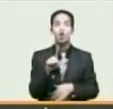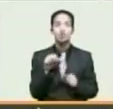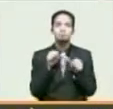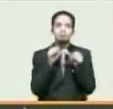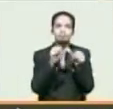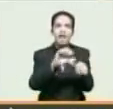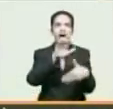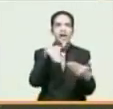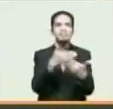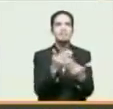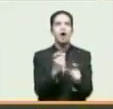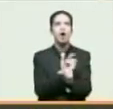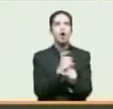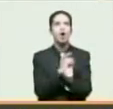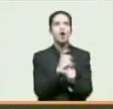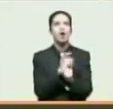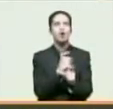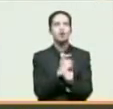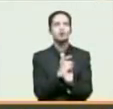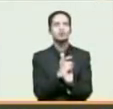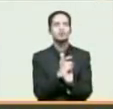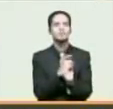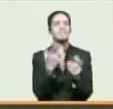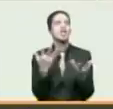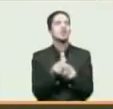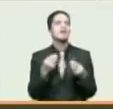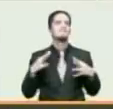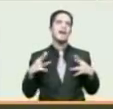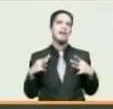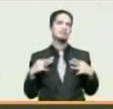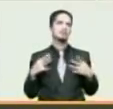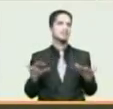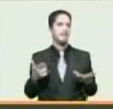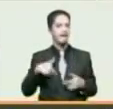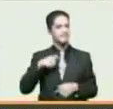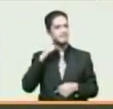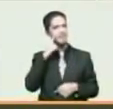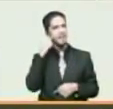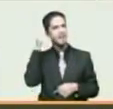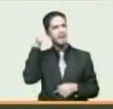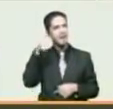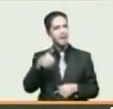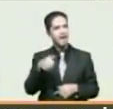agosto con las vacaciones de agosto, que son tradicionales aquí en Venezuela.